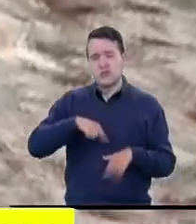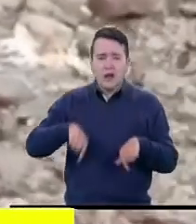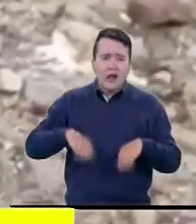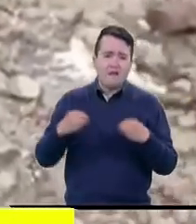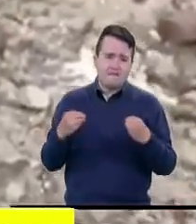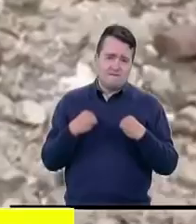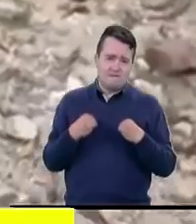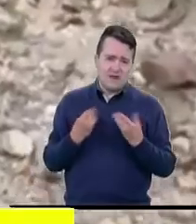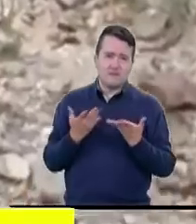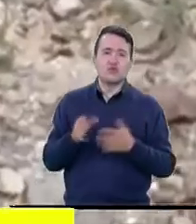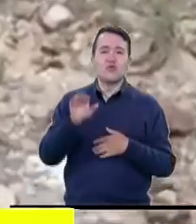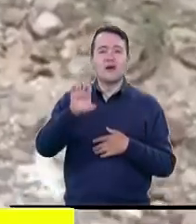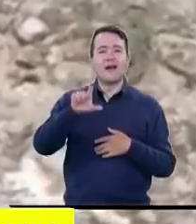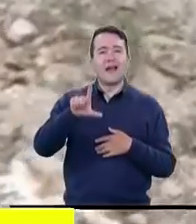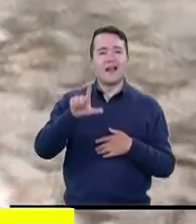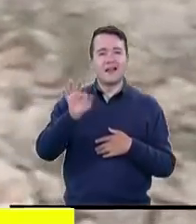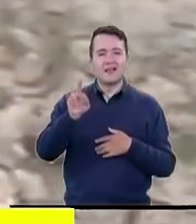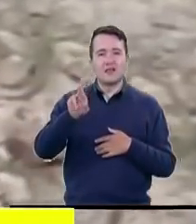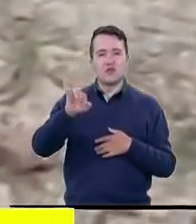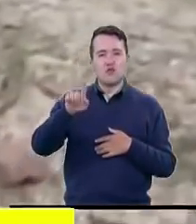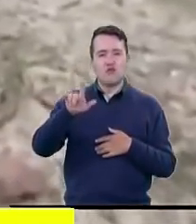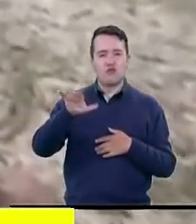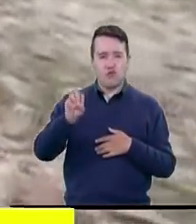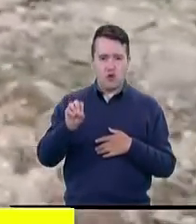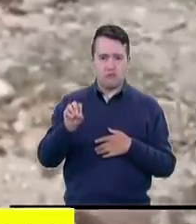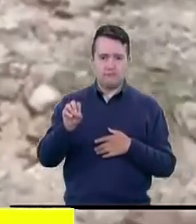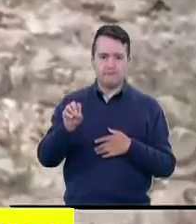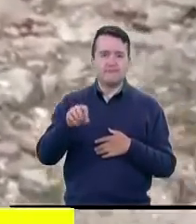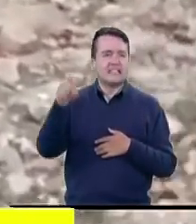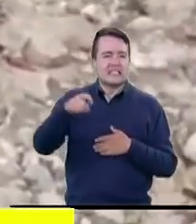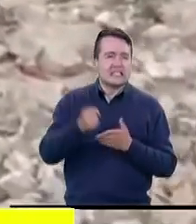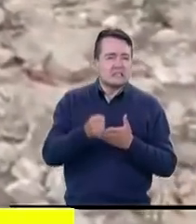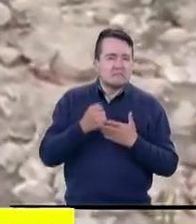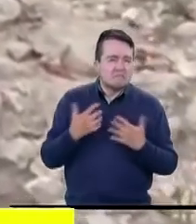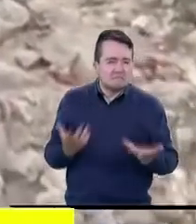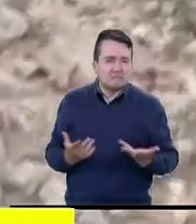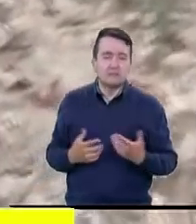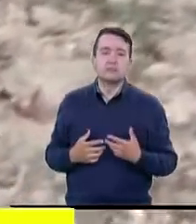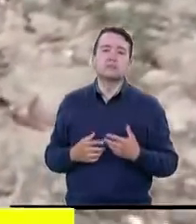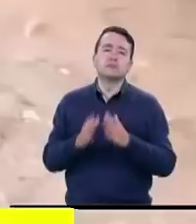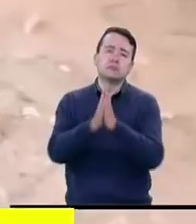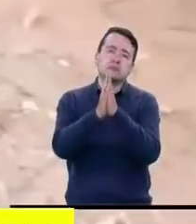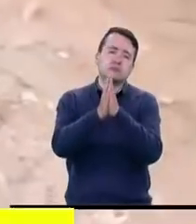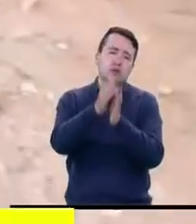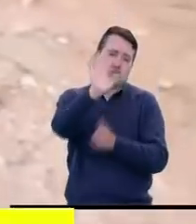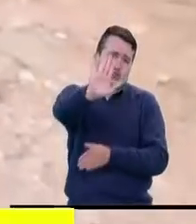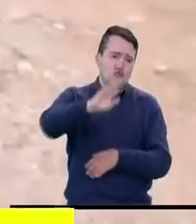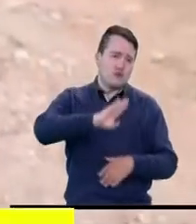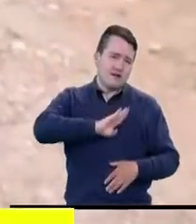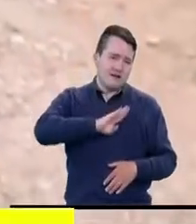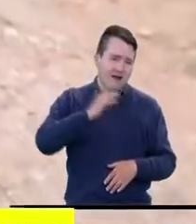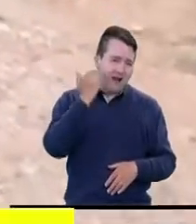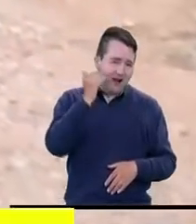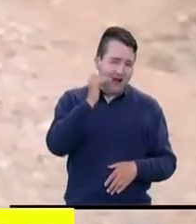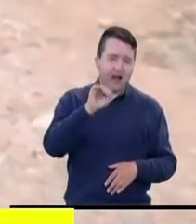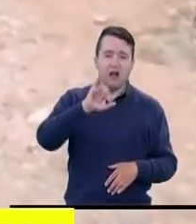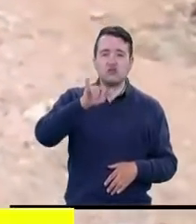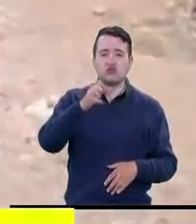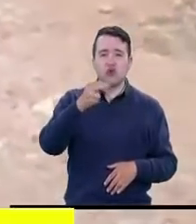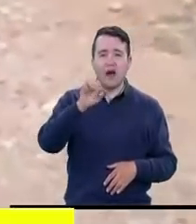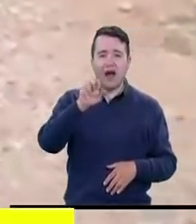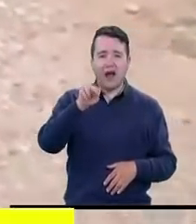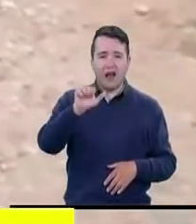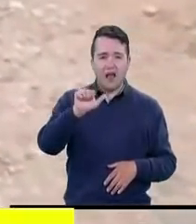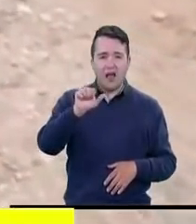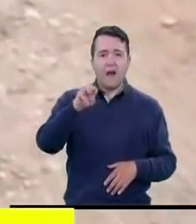del Triunfo, que es la siguiente: para solicitarle a la alcaldesa Joana Moreno del municipio de Agua Azul